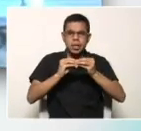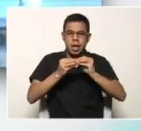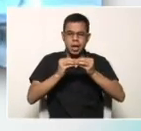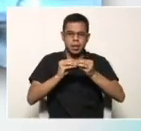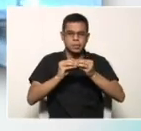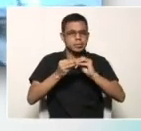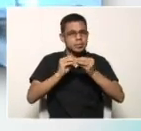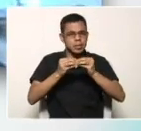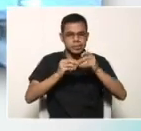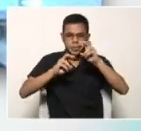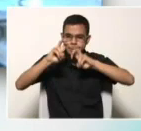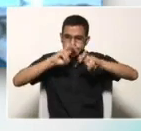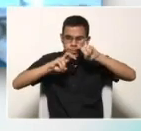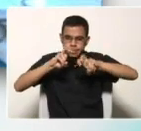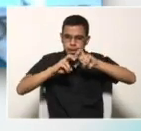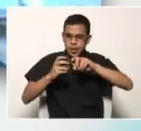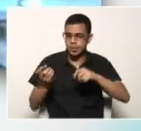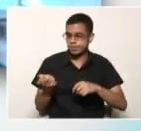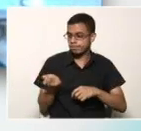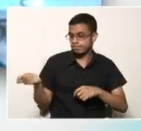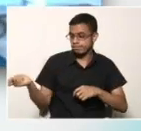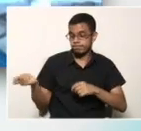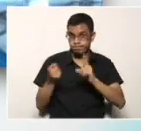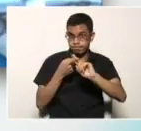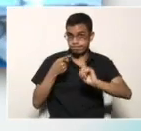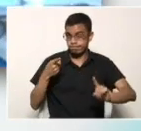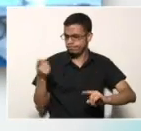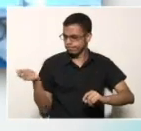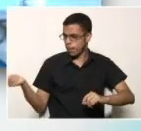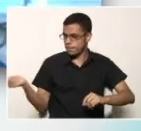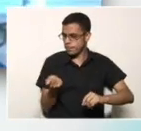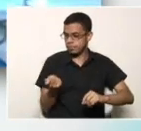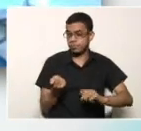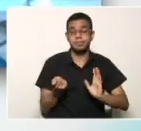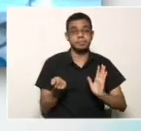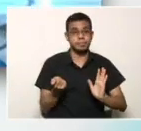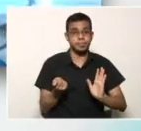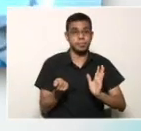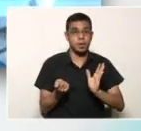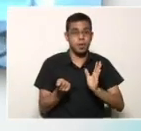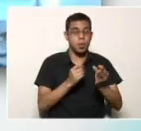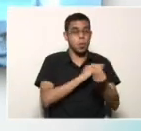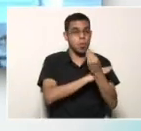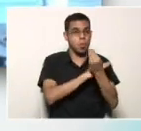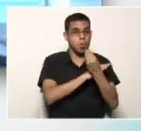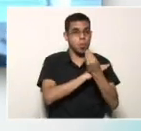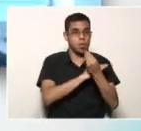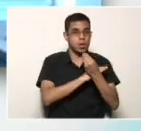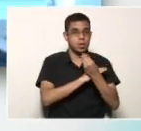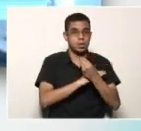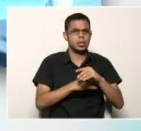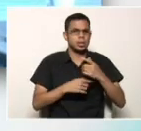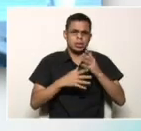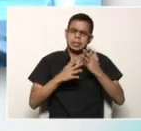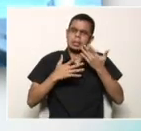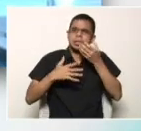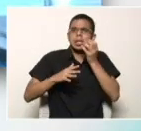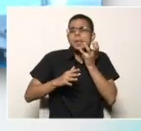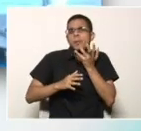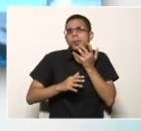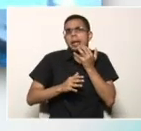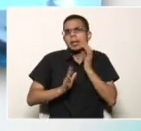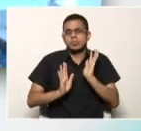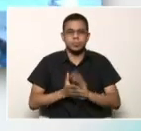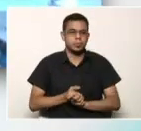repararlos desenchufados, ¿ok? Si somos menores de edad, si somos muy pequeños, también tenemos que tener la compañía de un adulto, que no